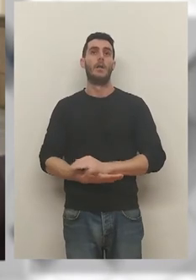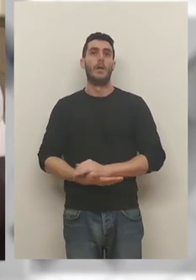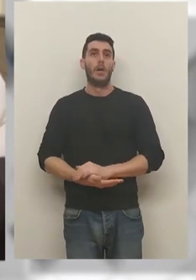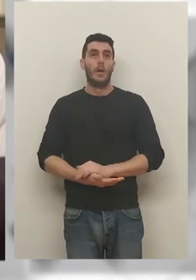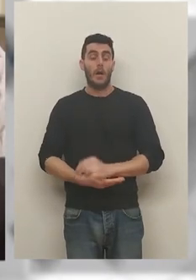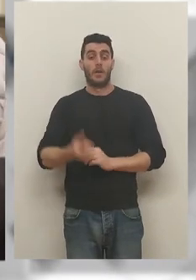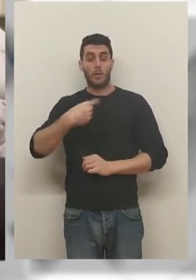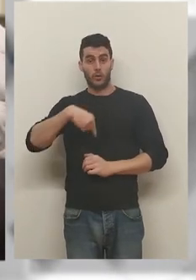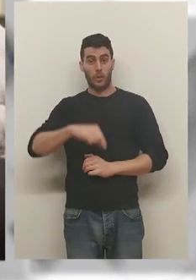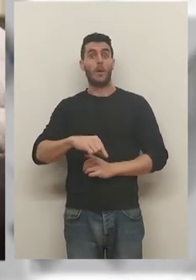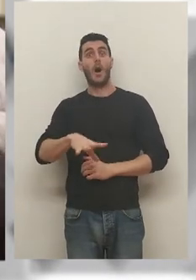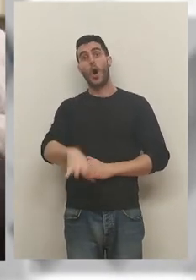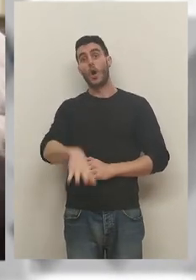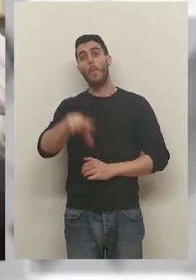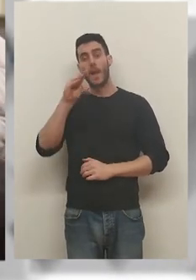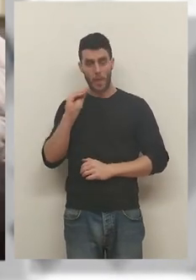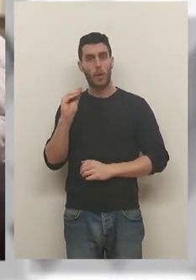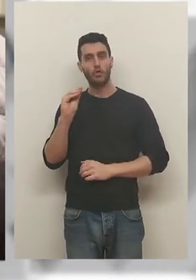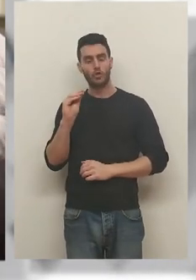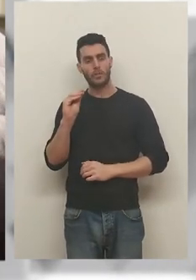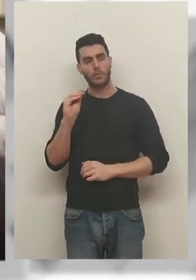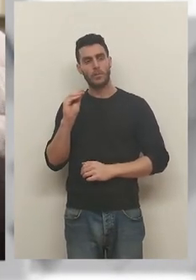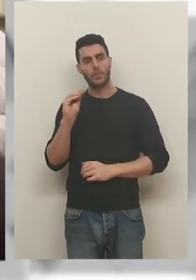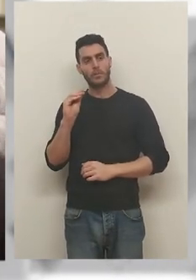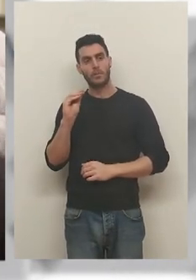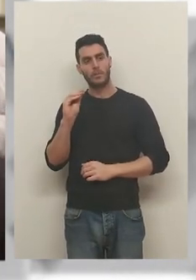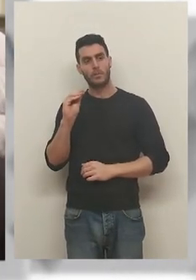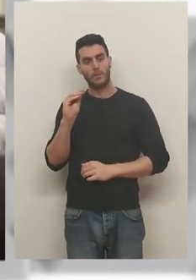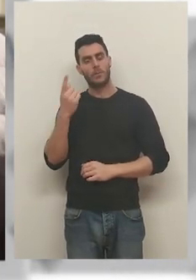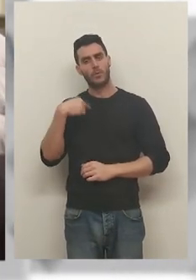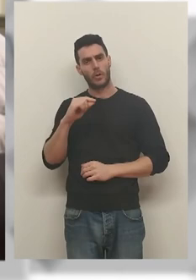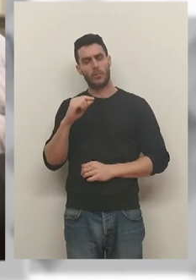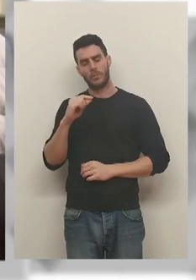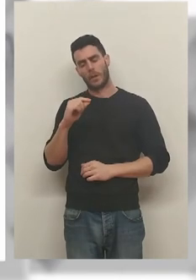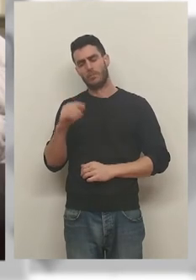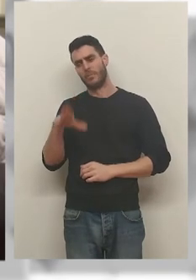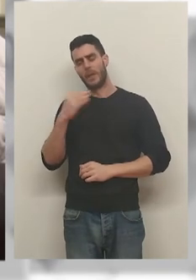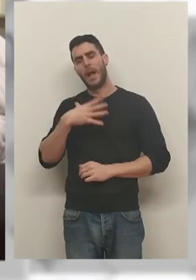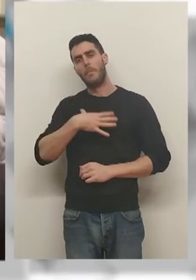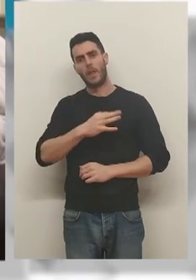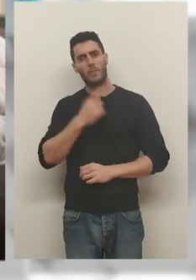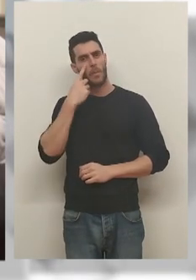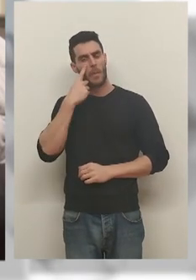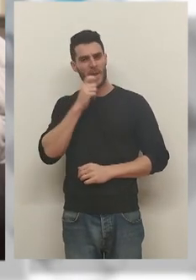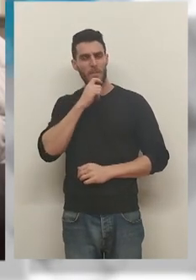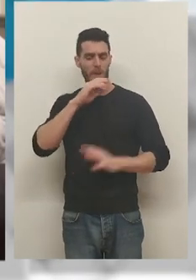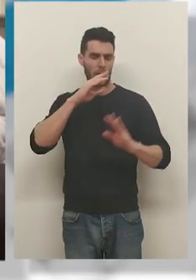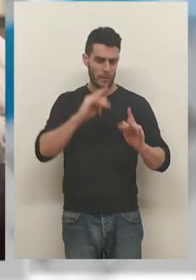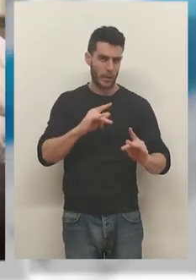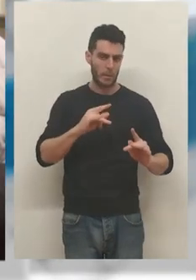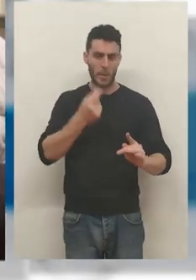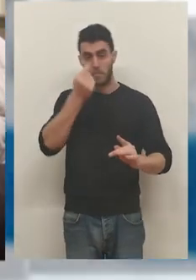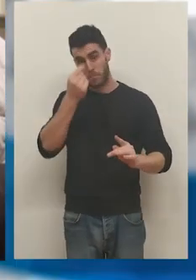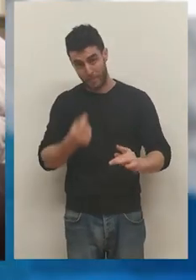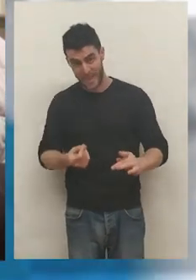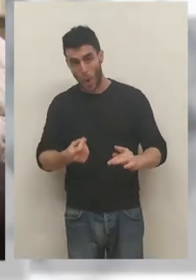nosotros comprendemos y que y que lo podamos entender un poco complicado Sí pero